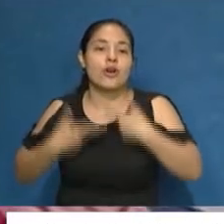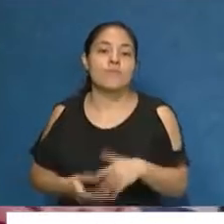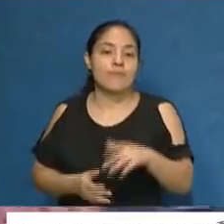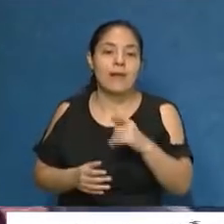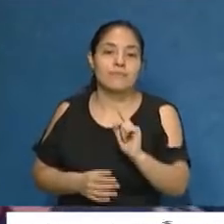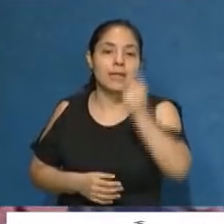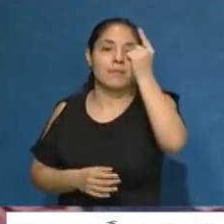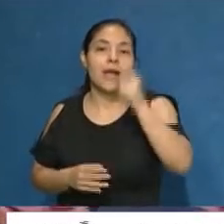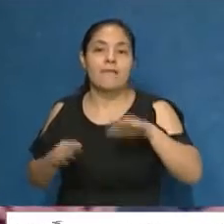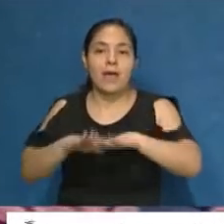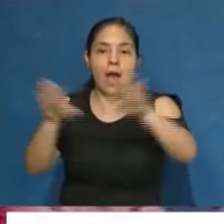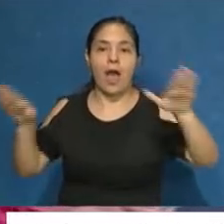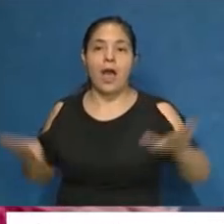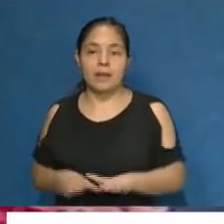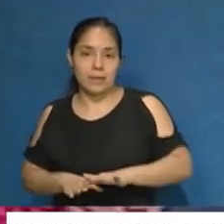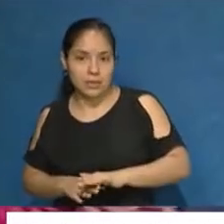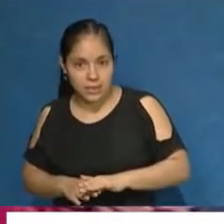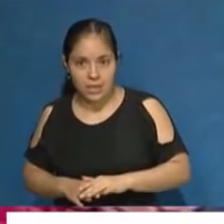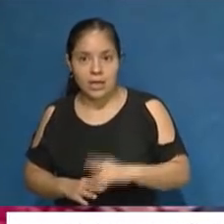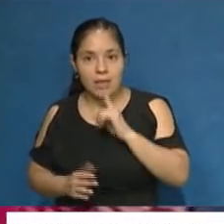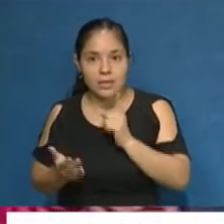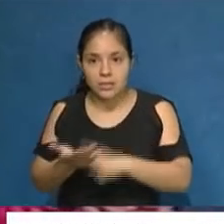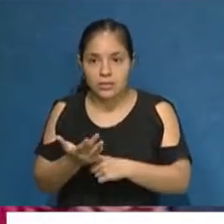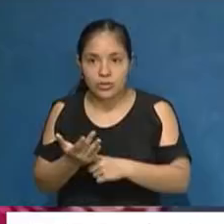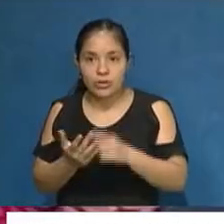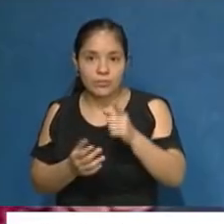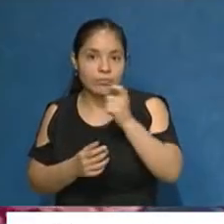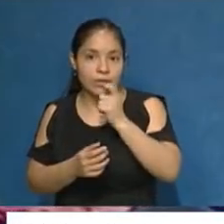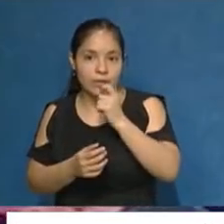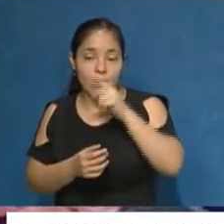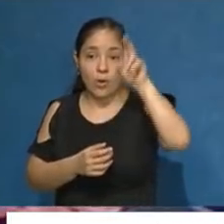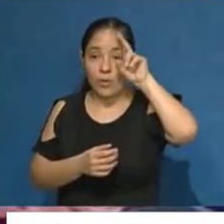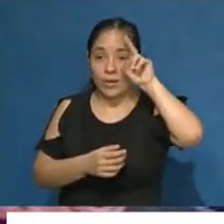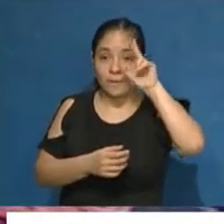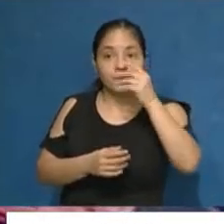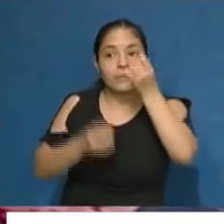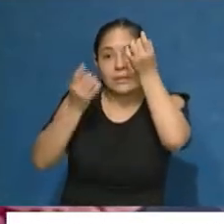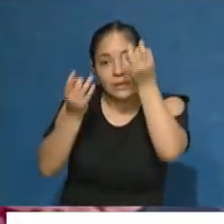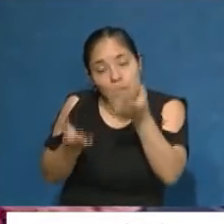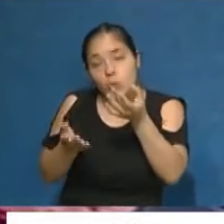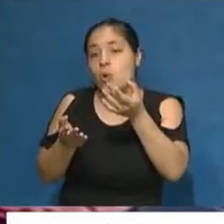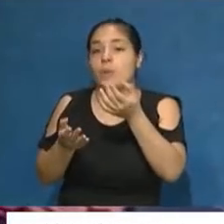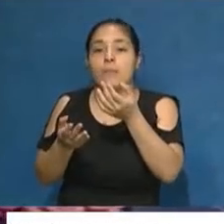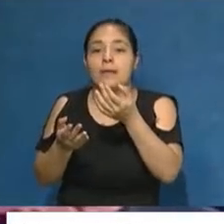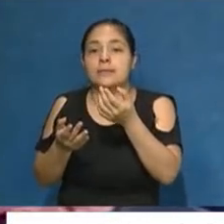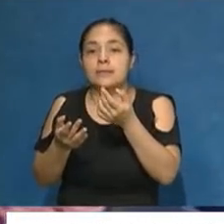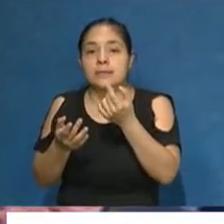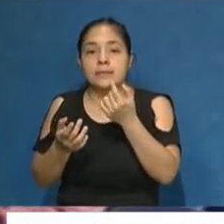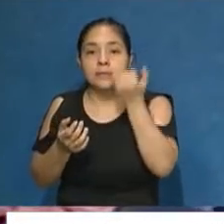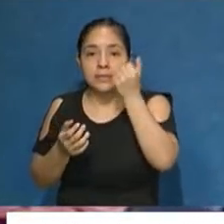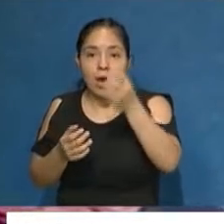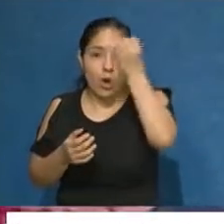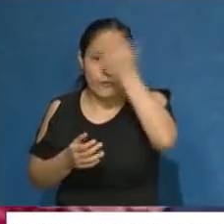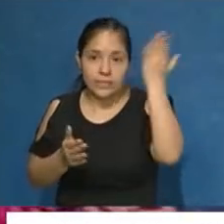se dé marcha atrás a una medida de estas características. Usted lo decía, el gobernador pedía disculpas por lo que había ocurrido, ya se había publicado en el